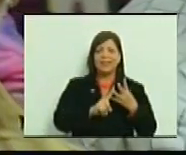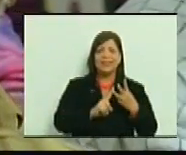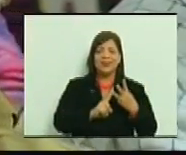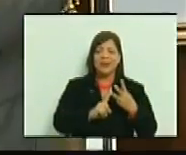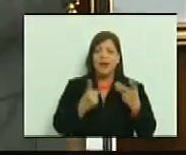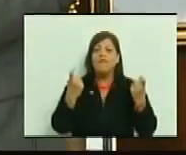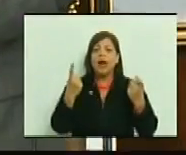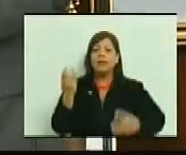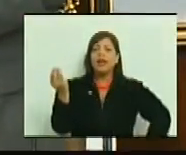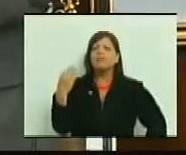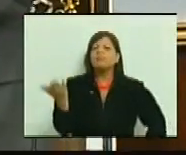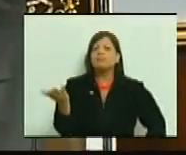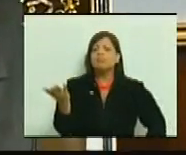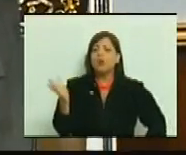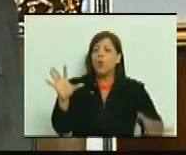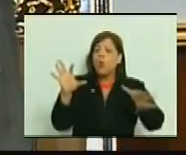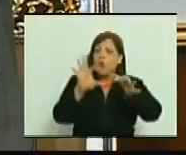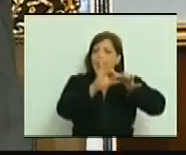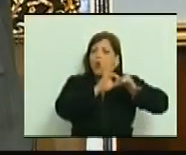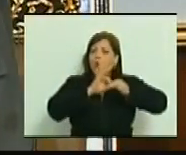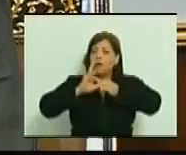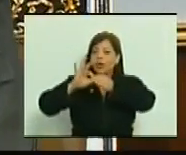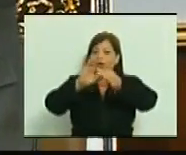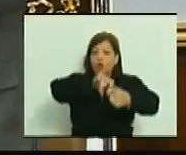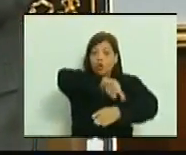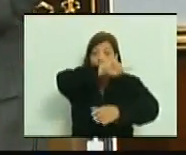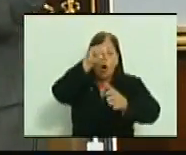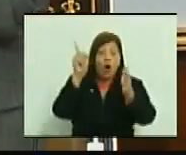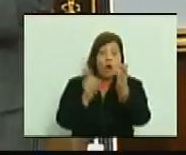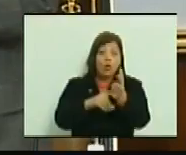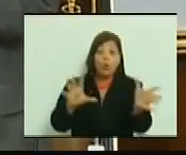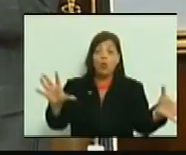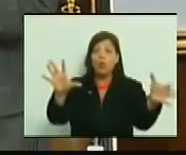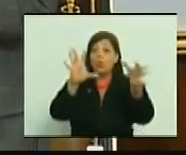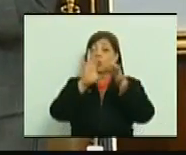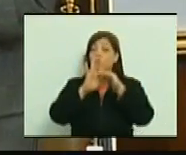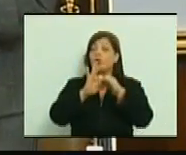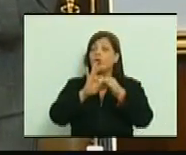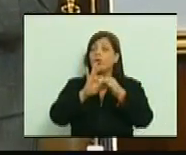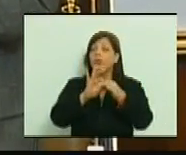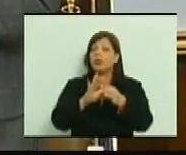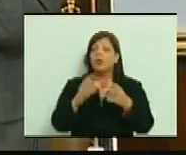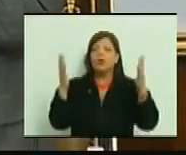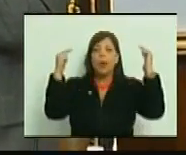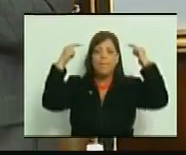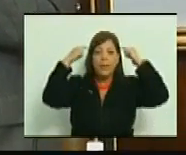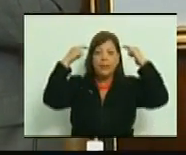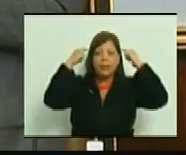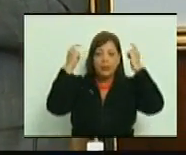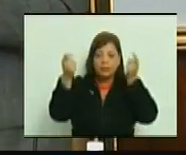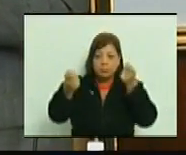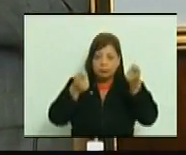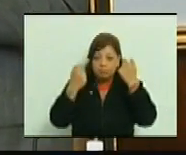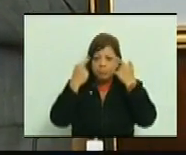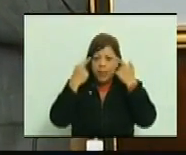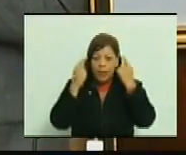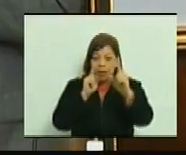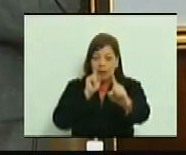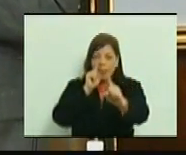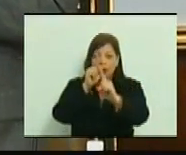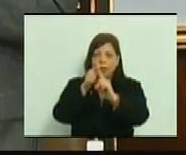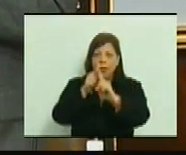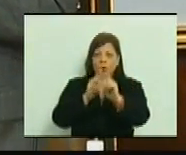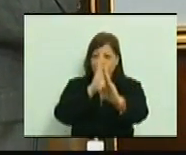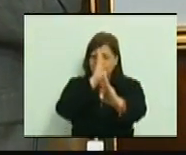hace falta unir todos los recursos que tengamos, ponerle una sola cabeza a esos recursos, darle una